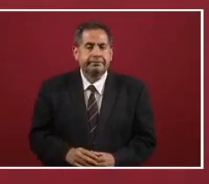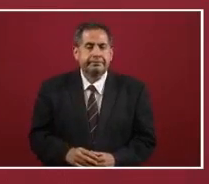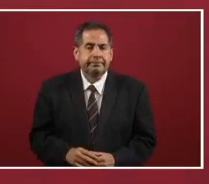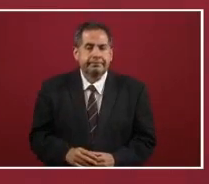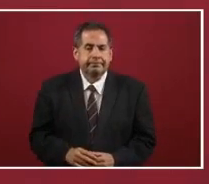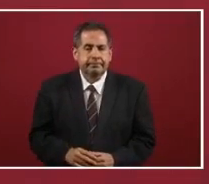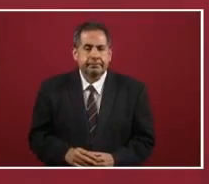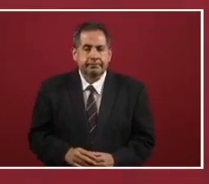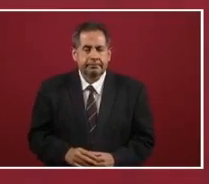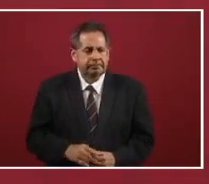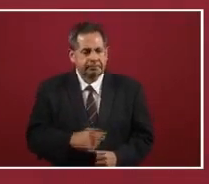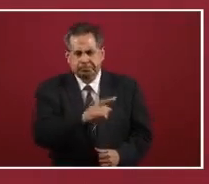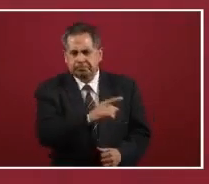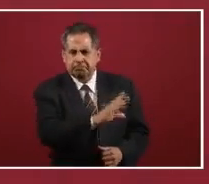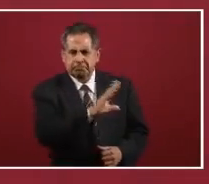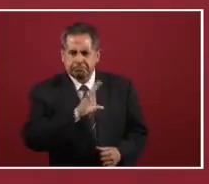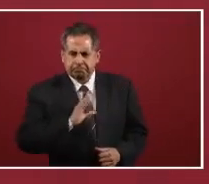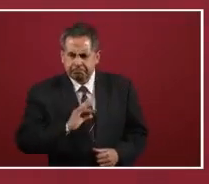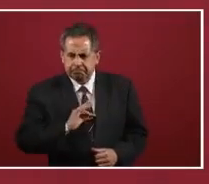Me contó algo que